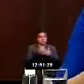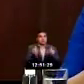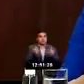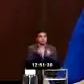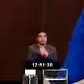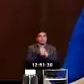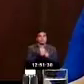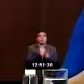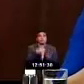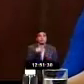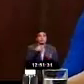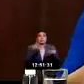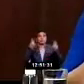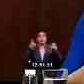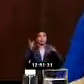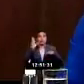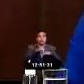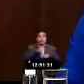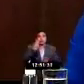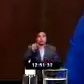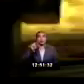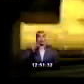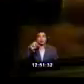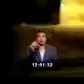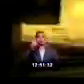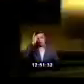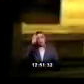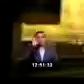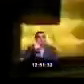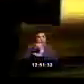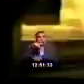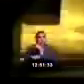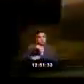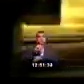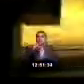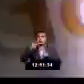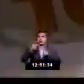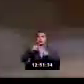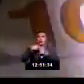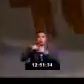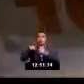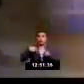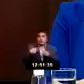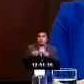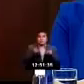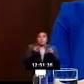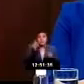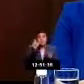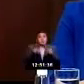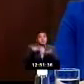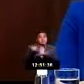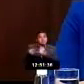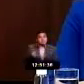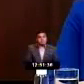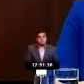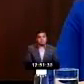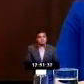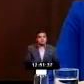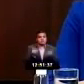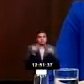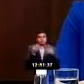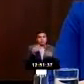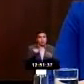con notas globales sobre bonos de deuda ecuatoriana. El segundo desembolso habría sido entregado a la misma persona. En total,